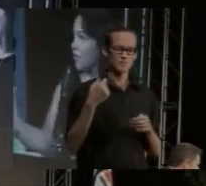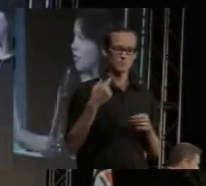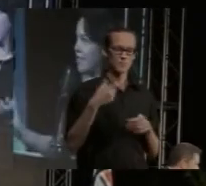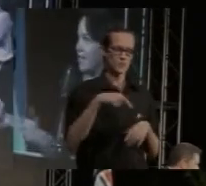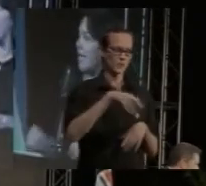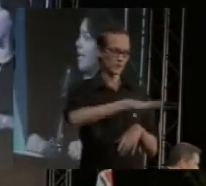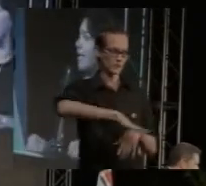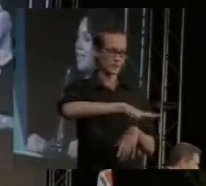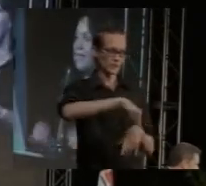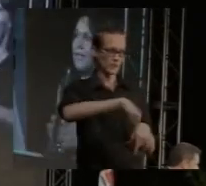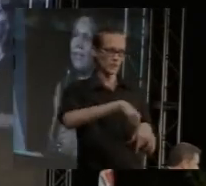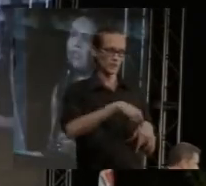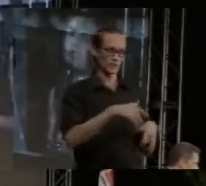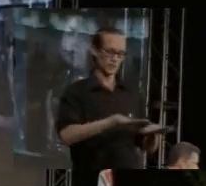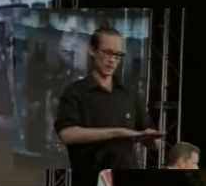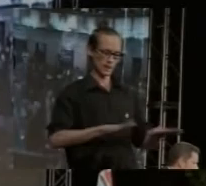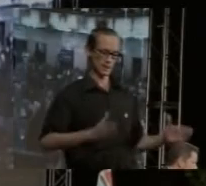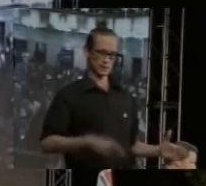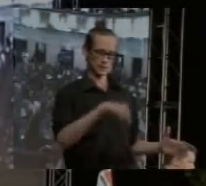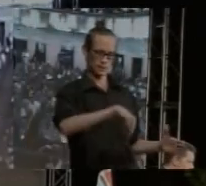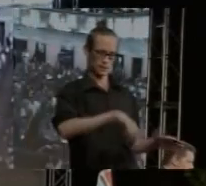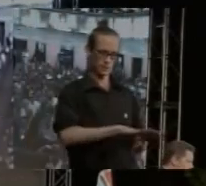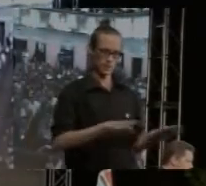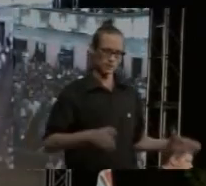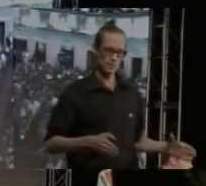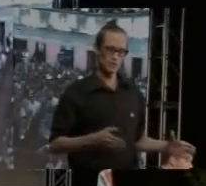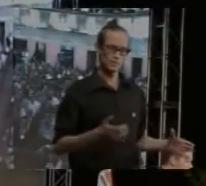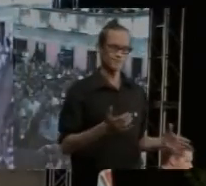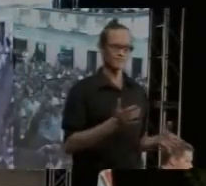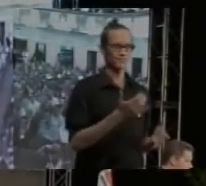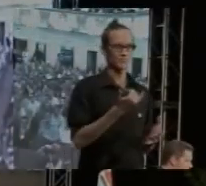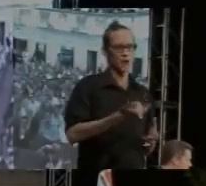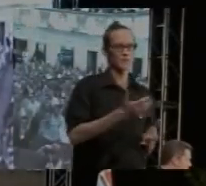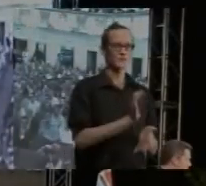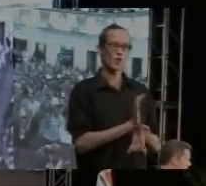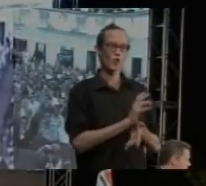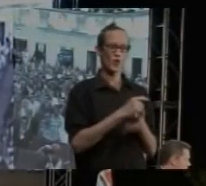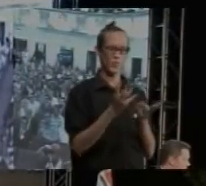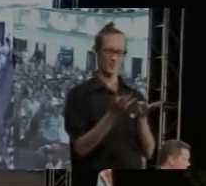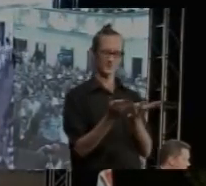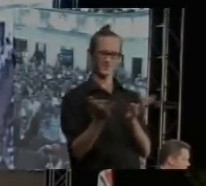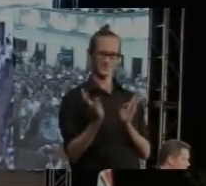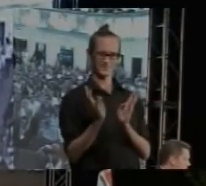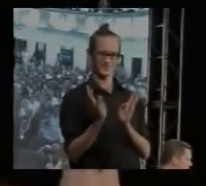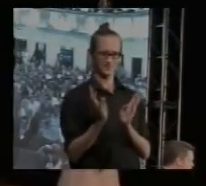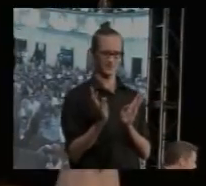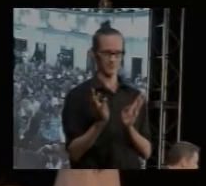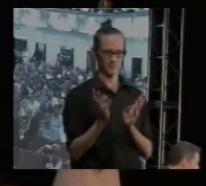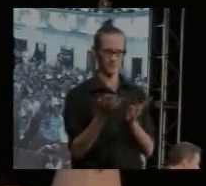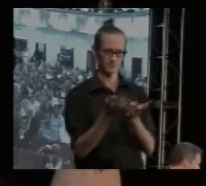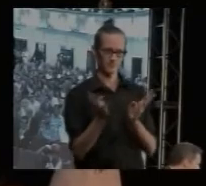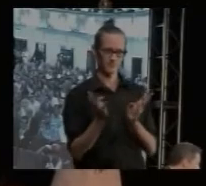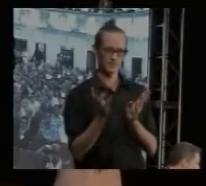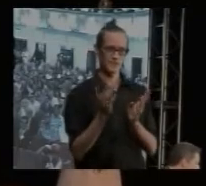dentro de este escenario, hacer una especie de recinto, en la cual cada vez